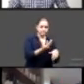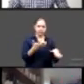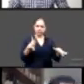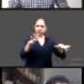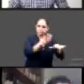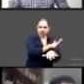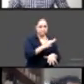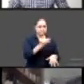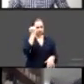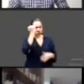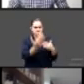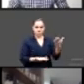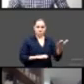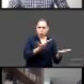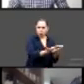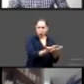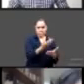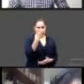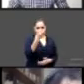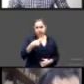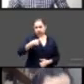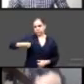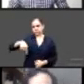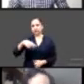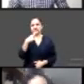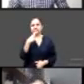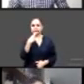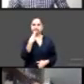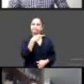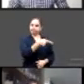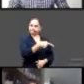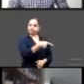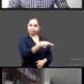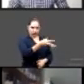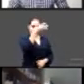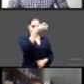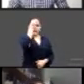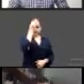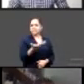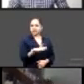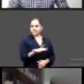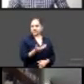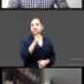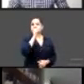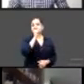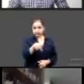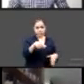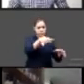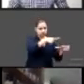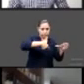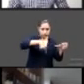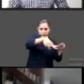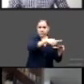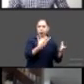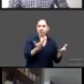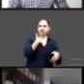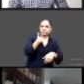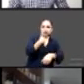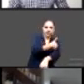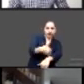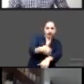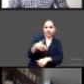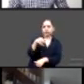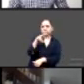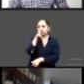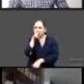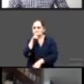pues somos seres que estamos atentos a la familia y que, por ejemplo, en esa dinámica tan sencilla como es